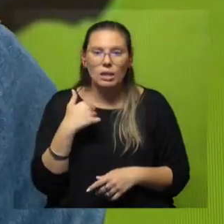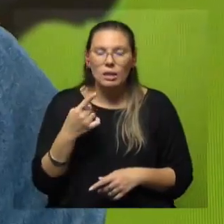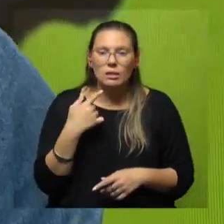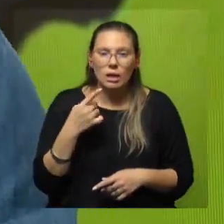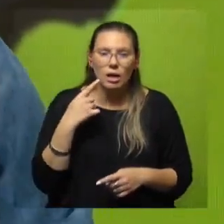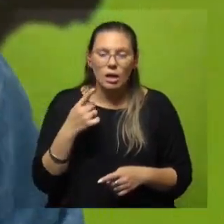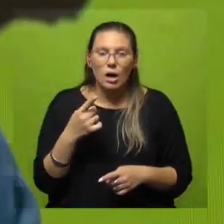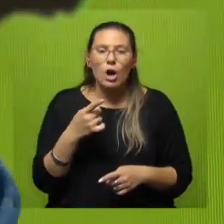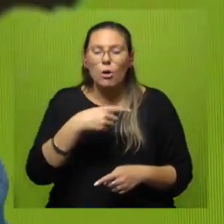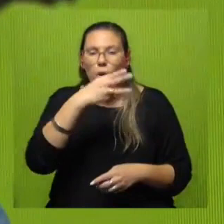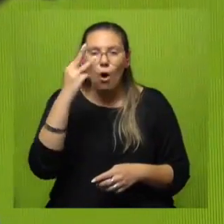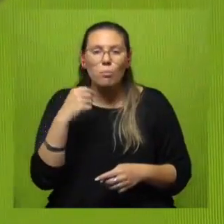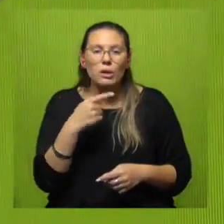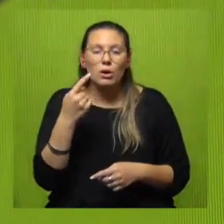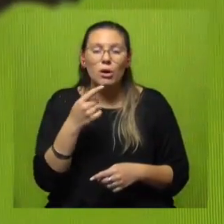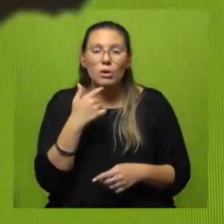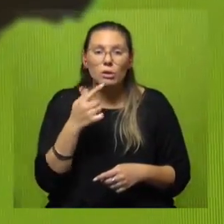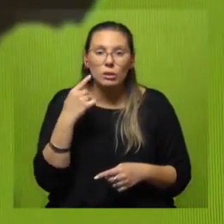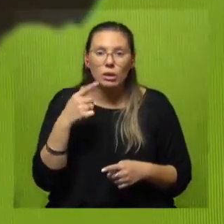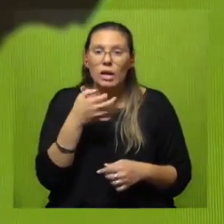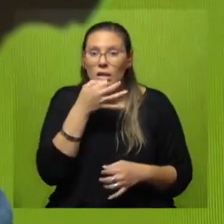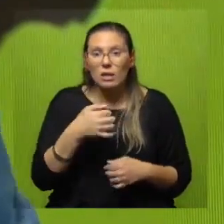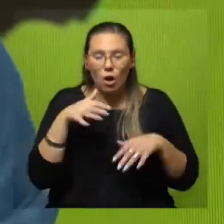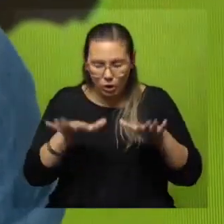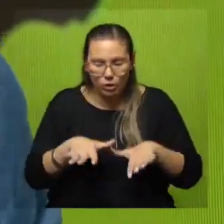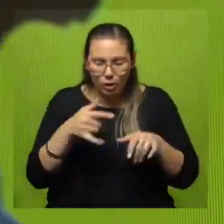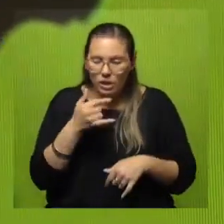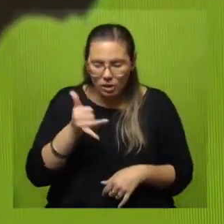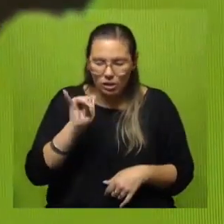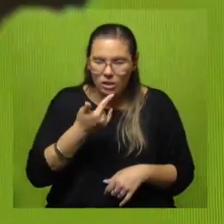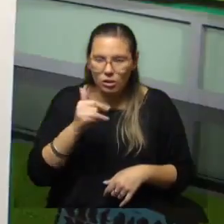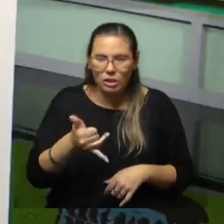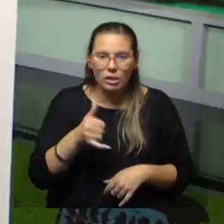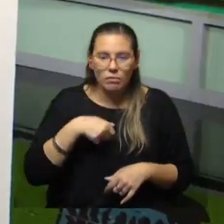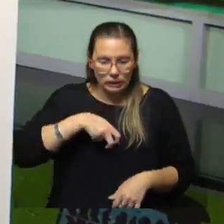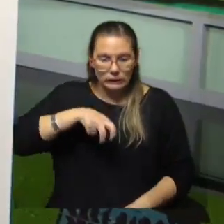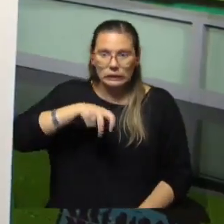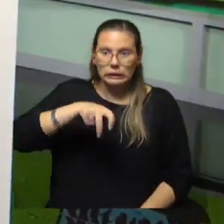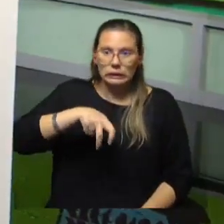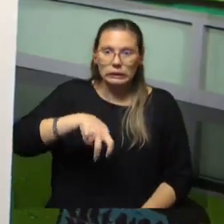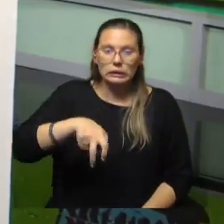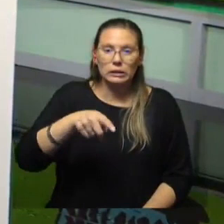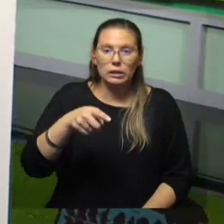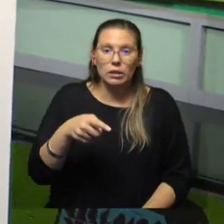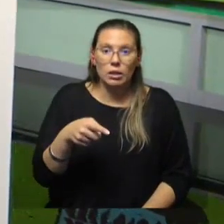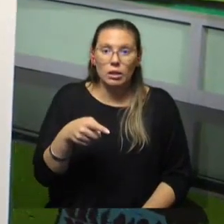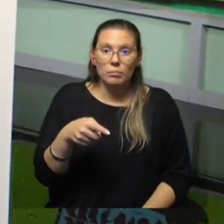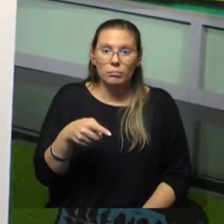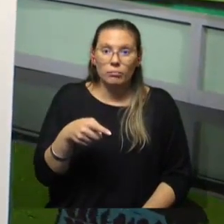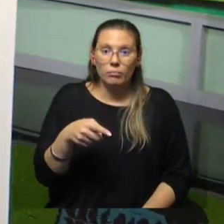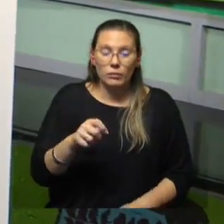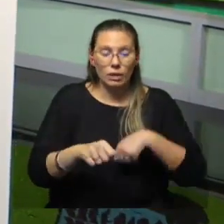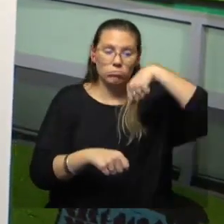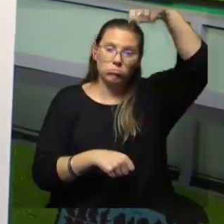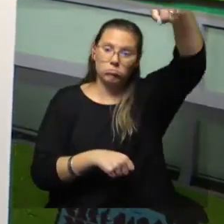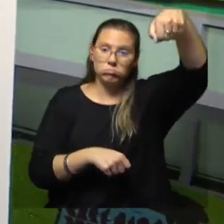postre, postre, postre. Yo, lo mismo, pero yo pensaba, le digo que es mi ídolo, le digo que es mi ídolo, le digo. Iba caminando, ¿viste? Y el tipo va, levanta